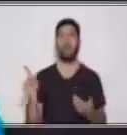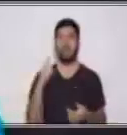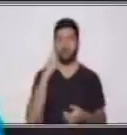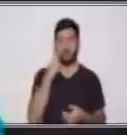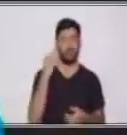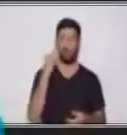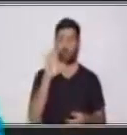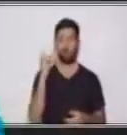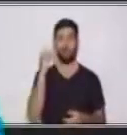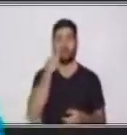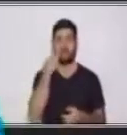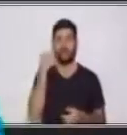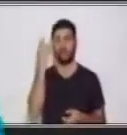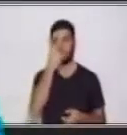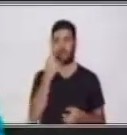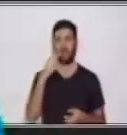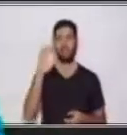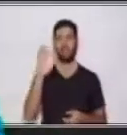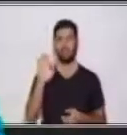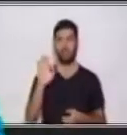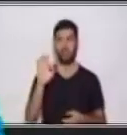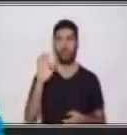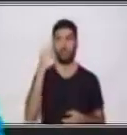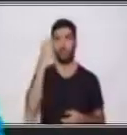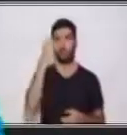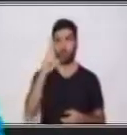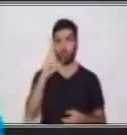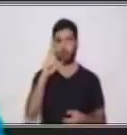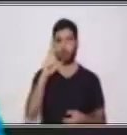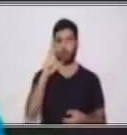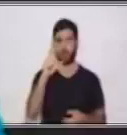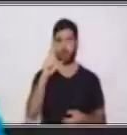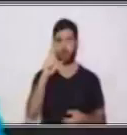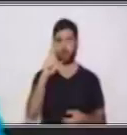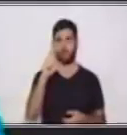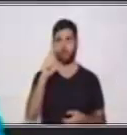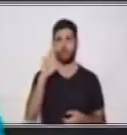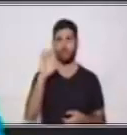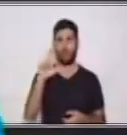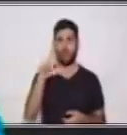isósceles, que tiene dos lados iguales